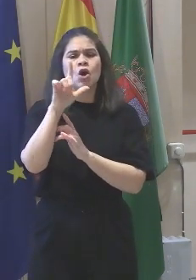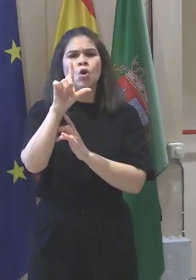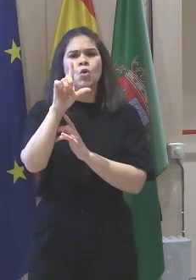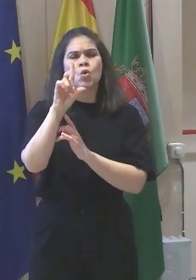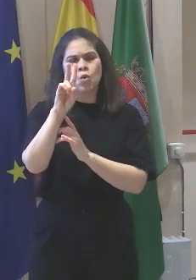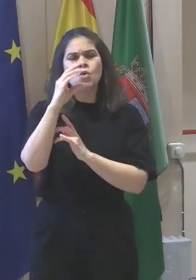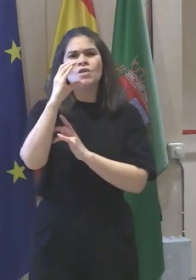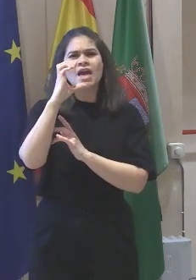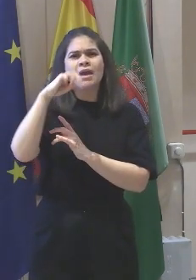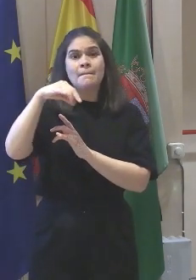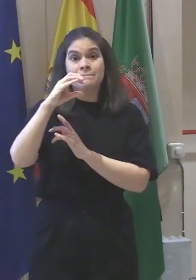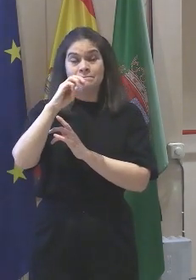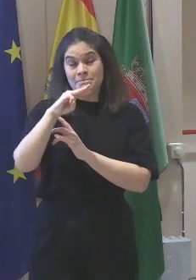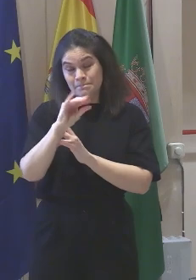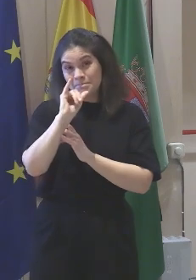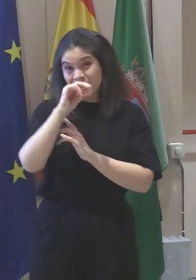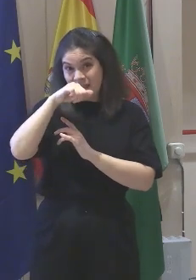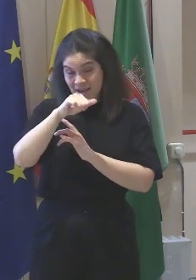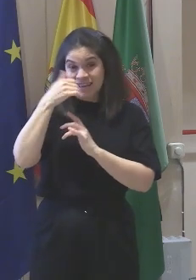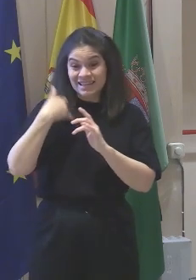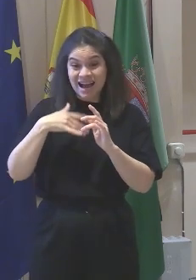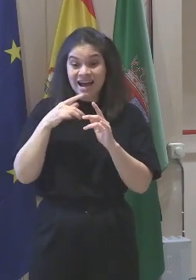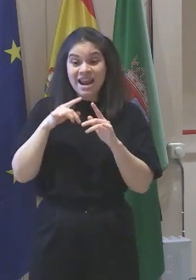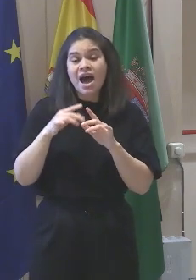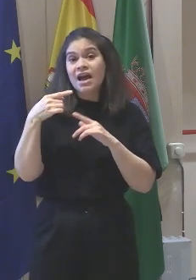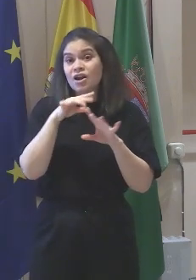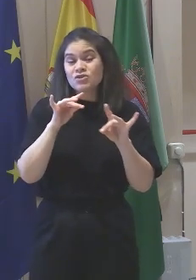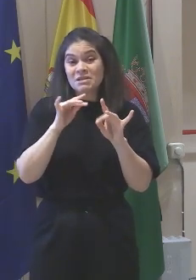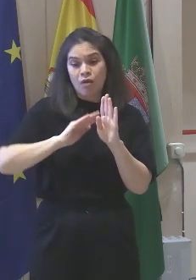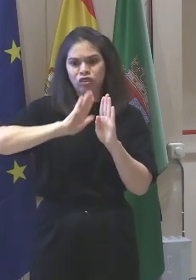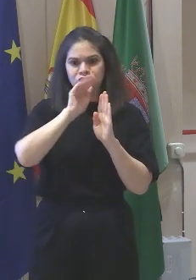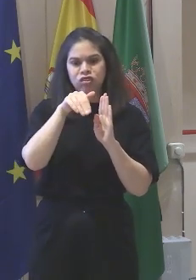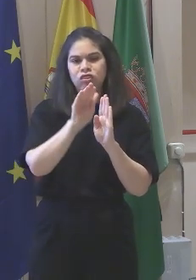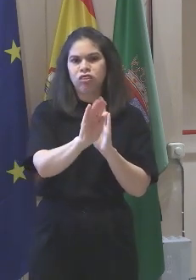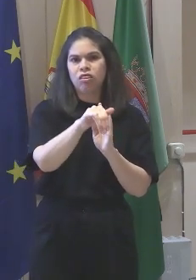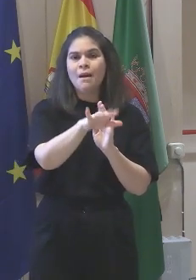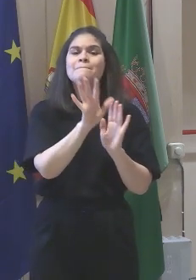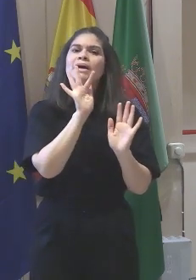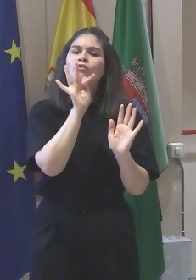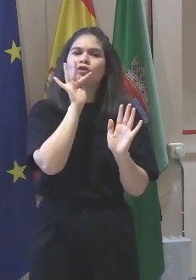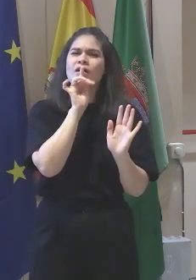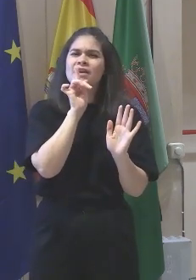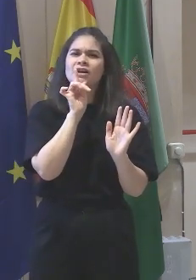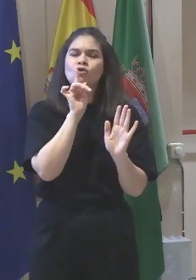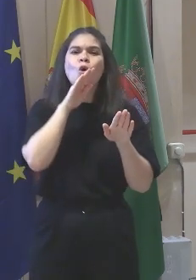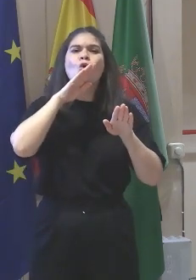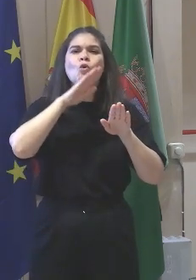alterada, pero no llega a ese umbral para cumplir los criterios de